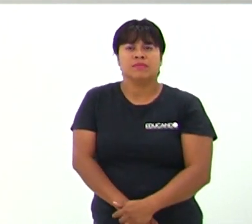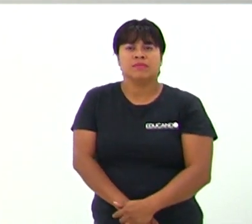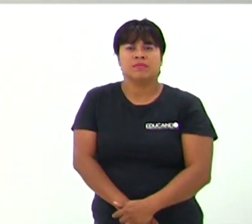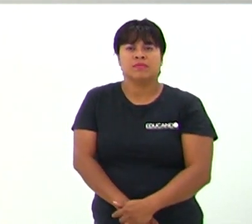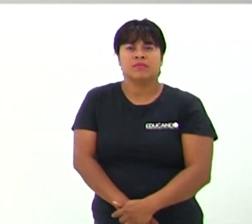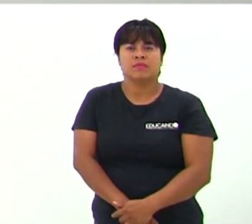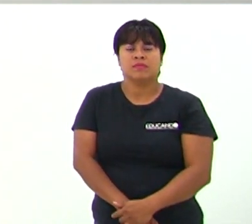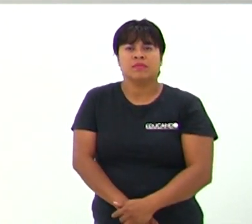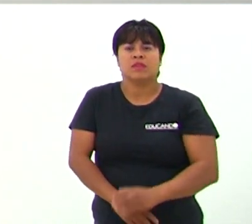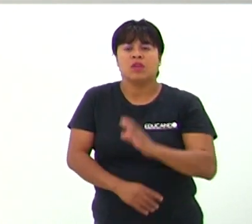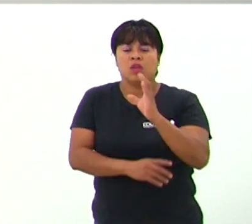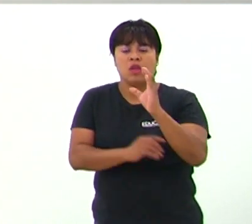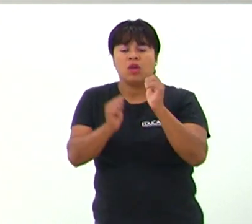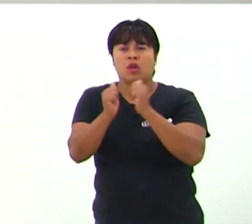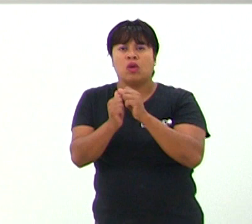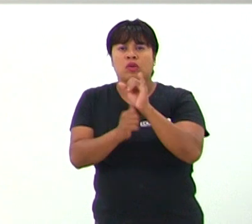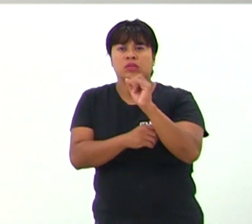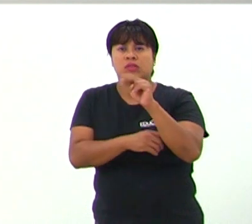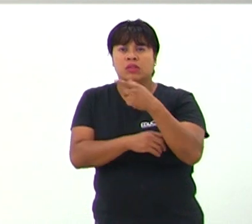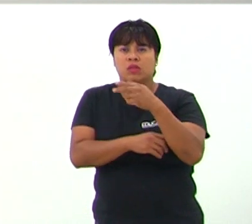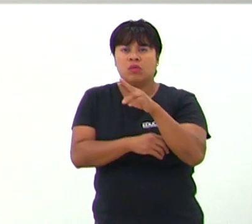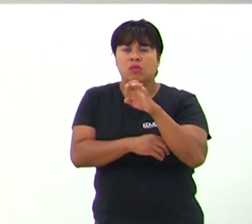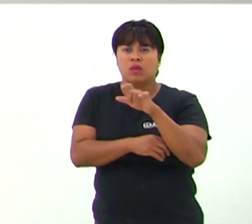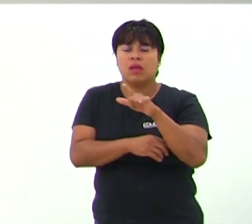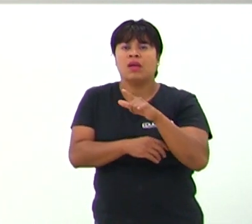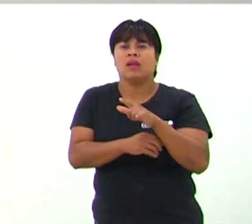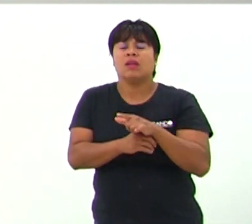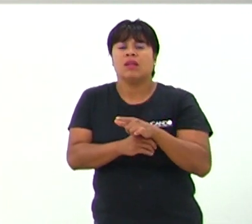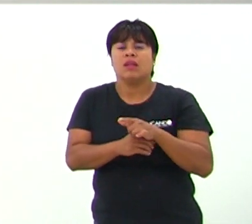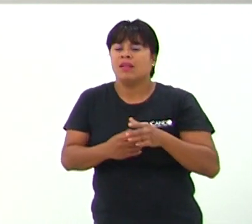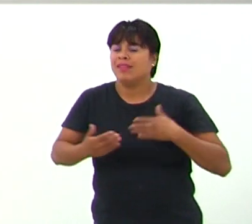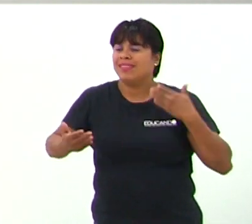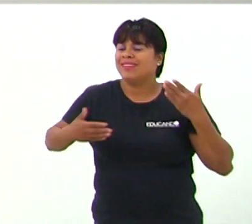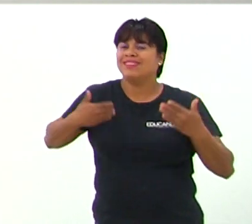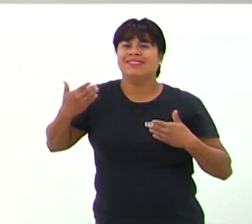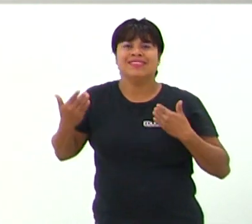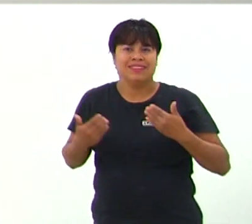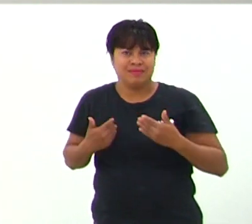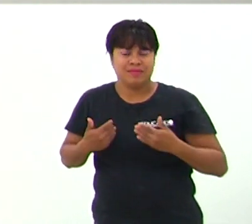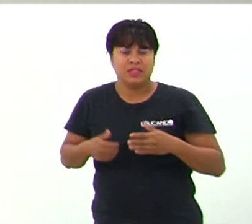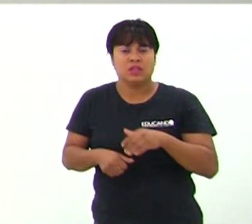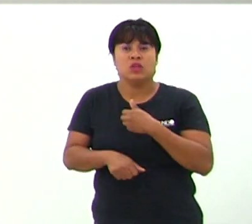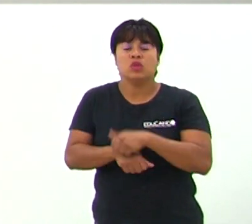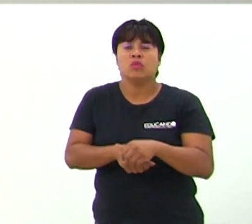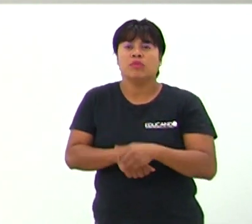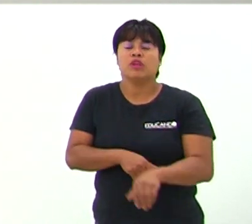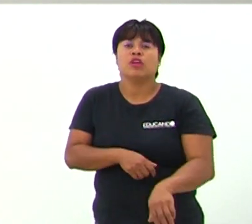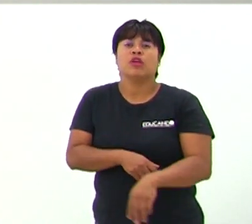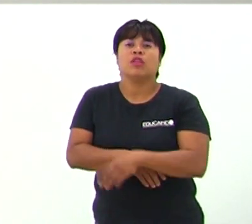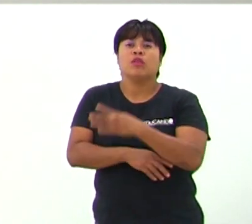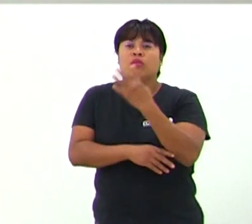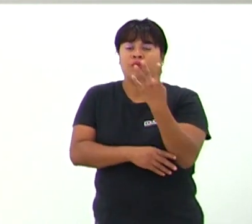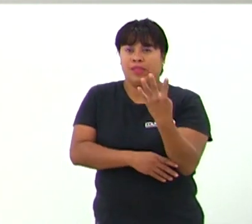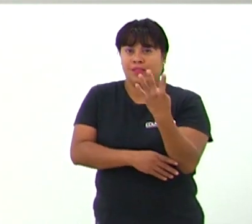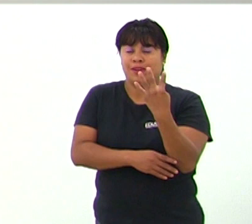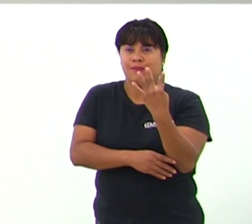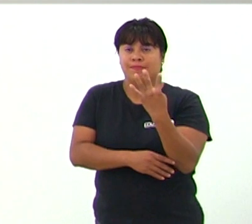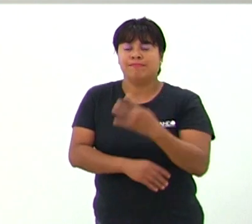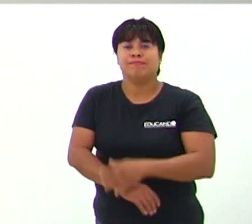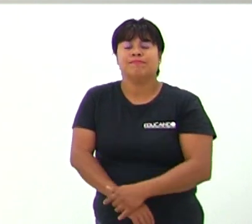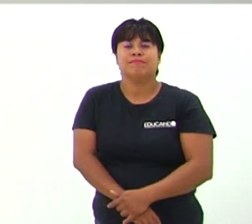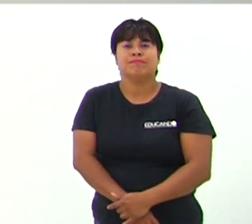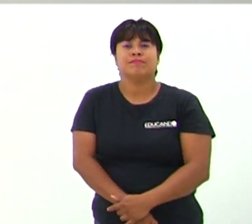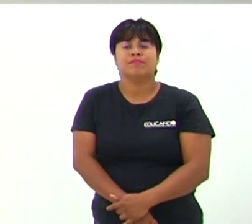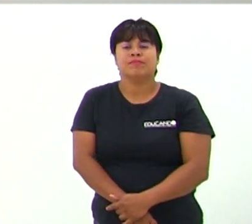con singular entusiasmo. Bien. Número 4,